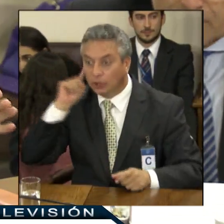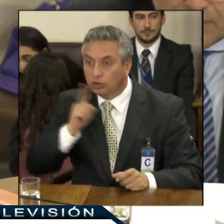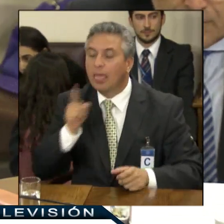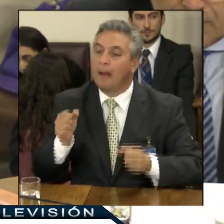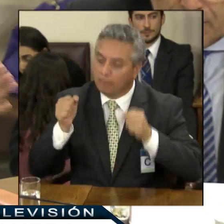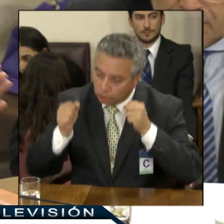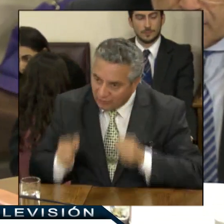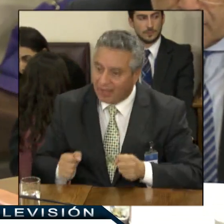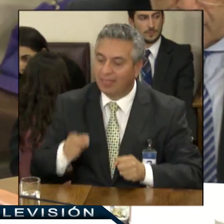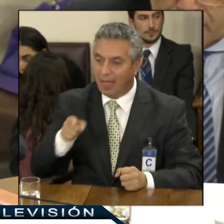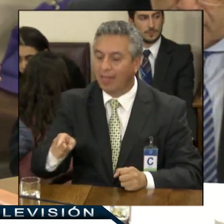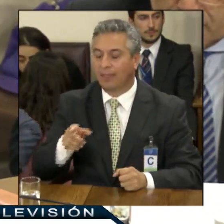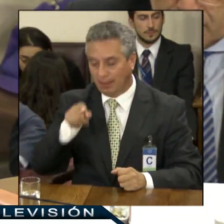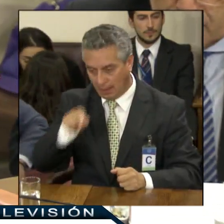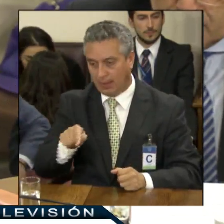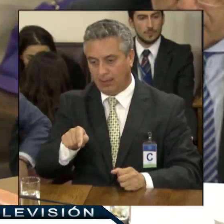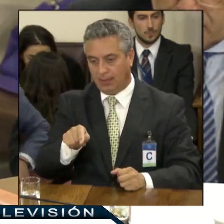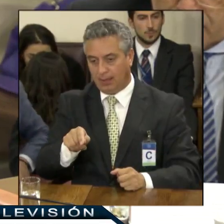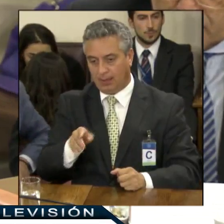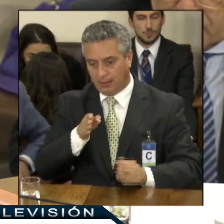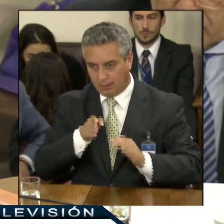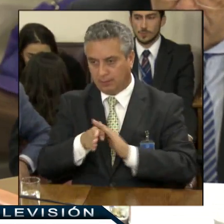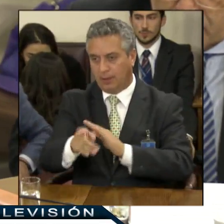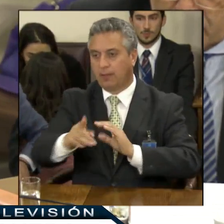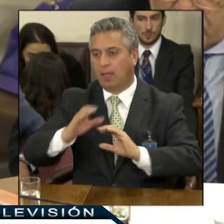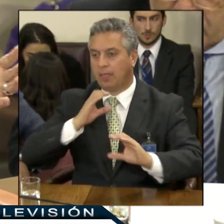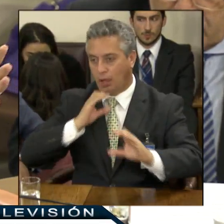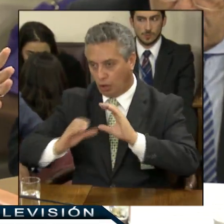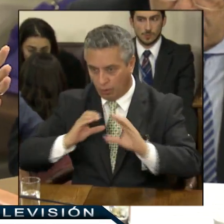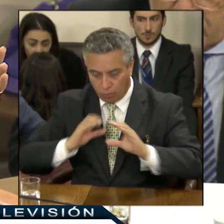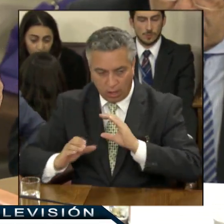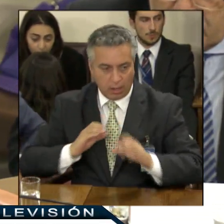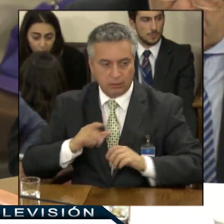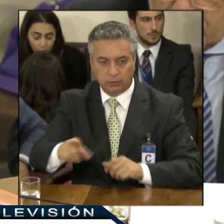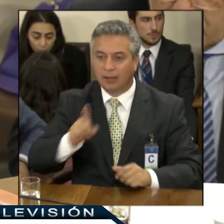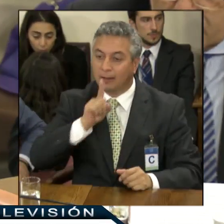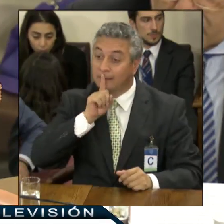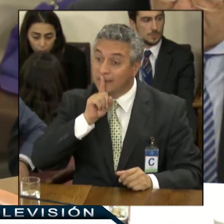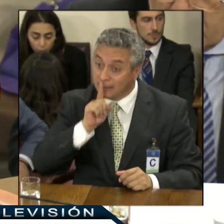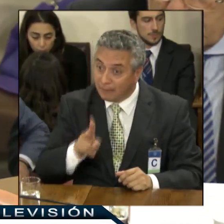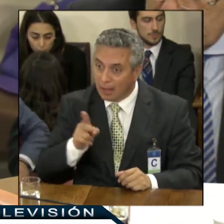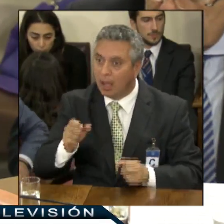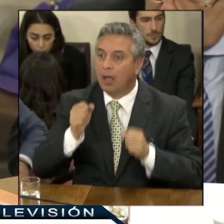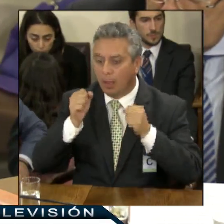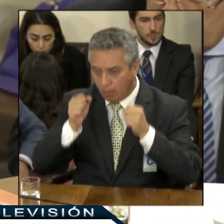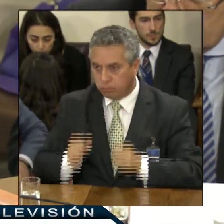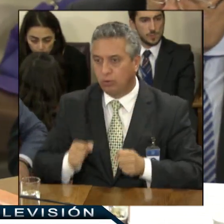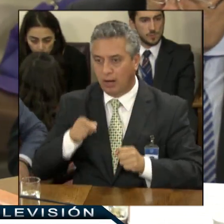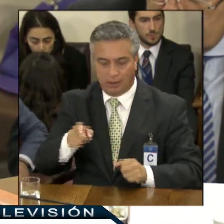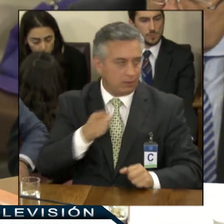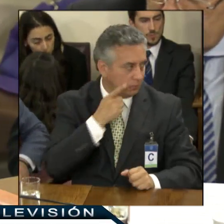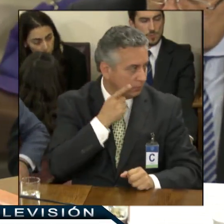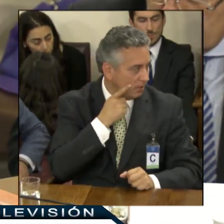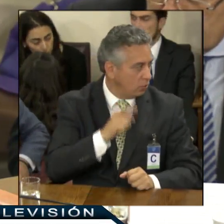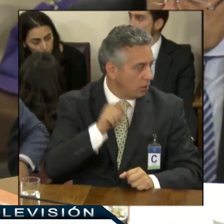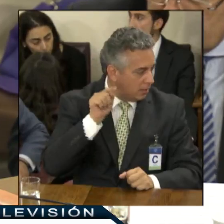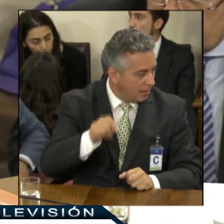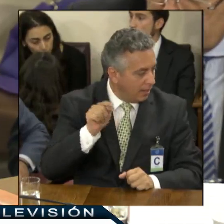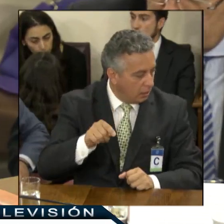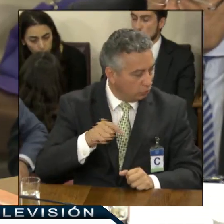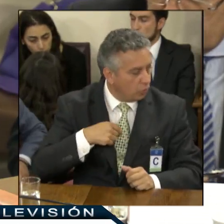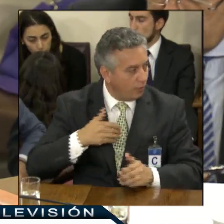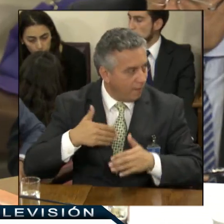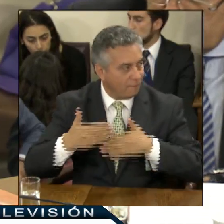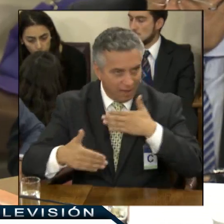posibil que a través de de los medios de la televisión puedan tener la la información y eso lo vamos y eso lo